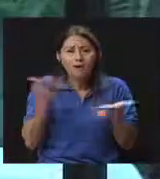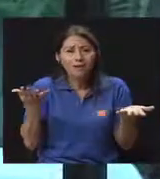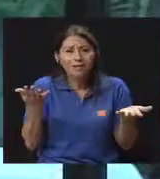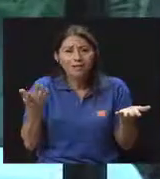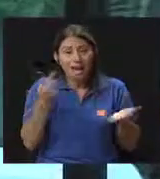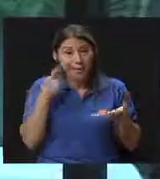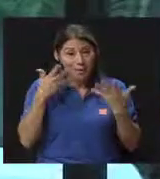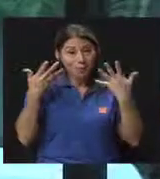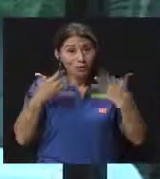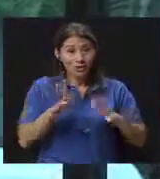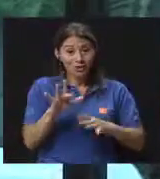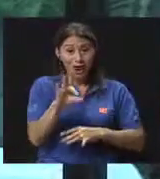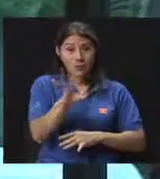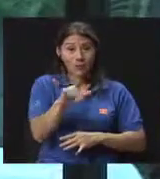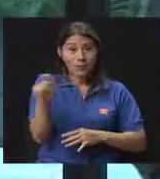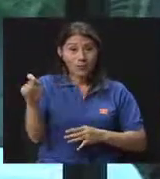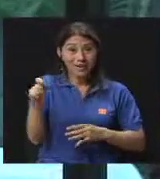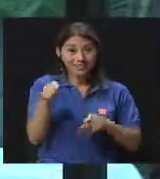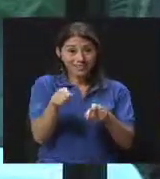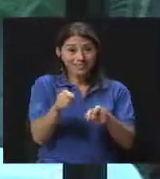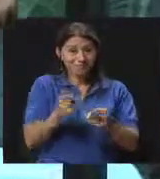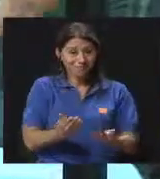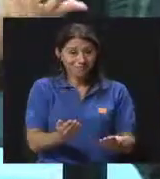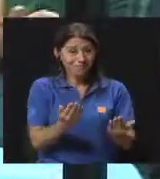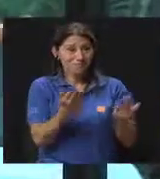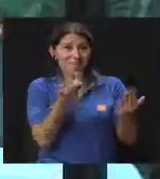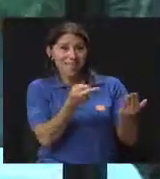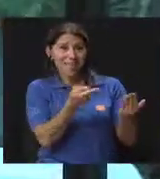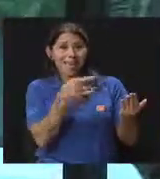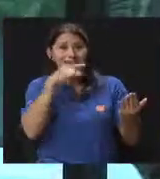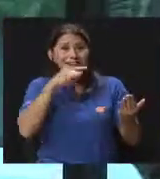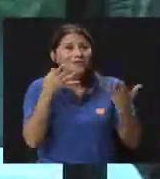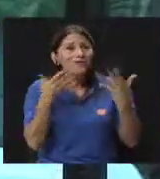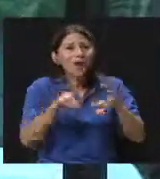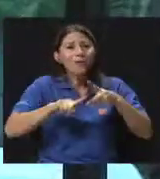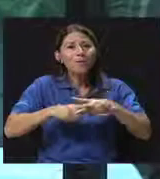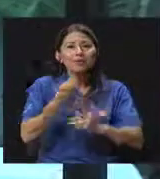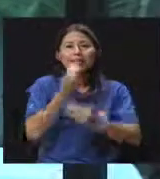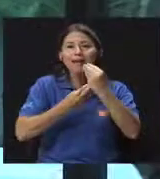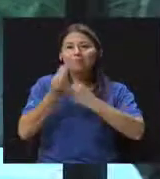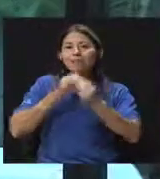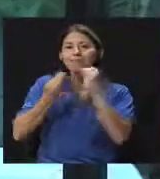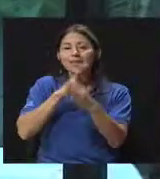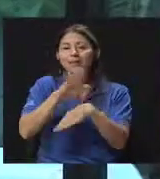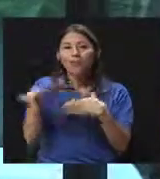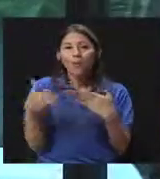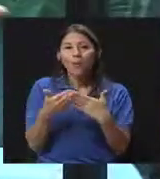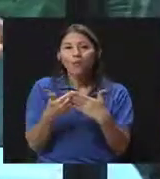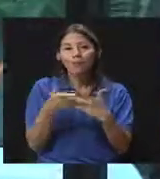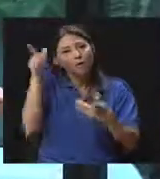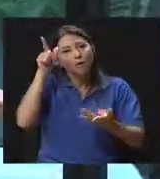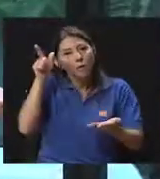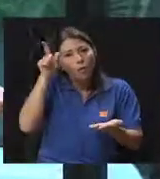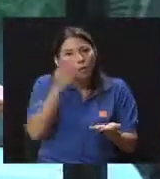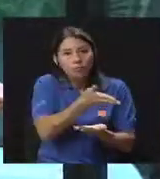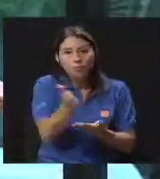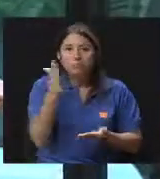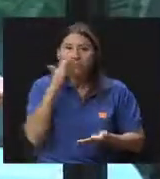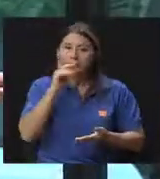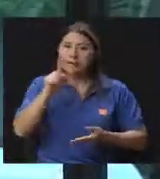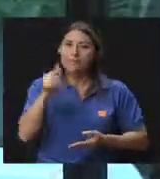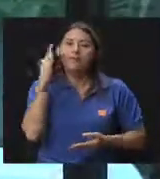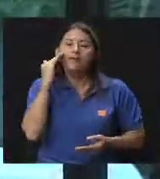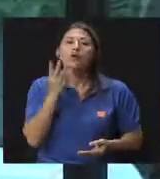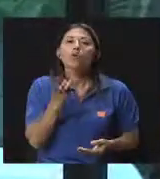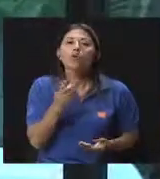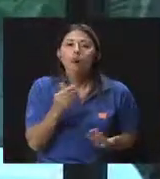de los 8 años, a los 8 meses de vida, el niño ya comienza a comer de todo. Por supuesto, las madres tienen que saber en la cantidad